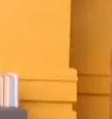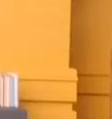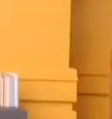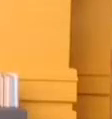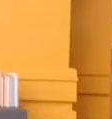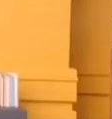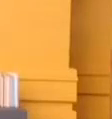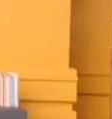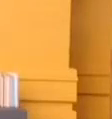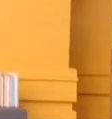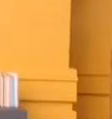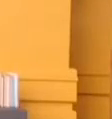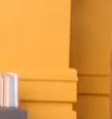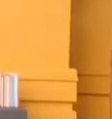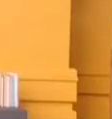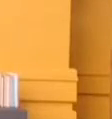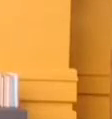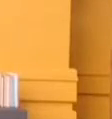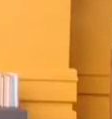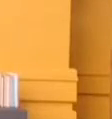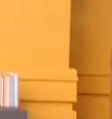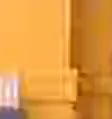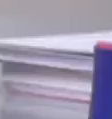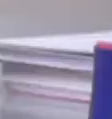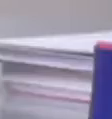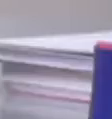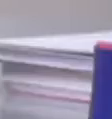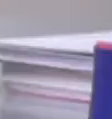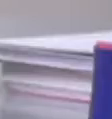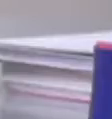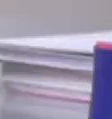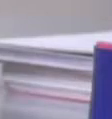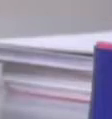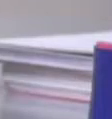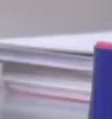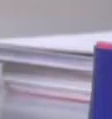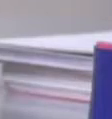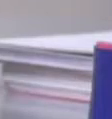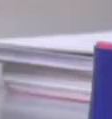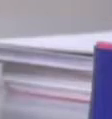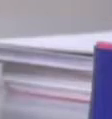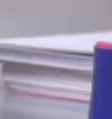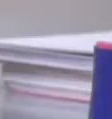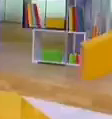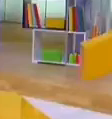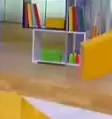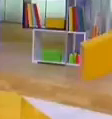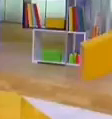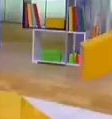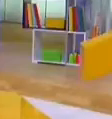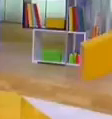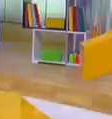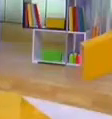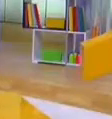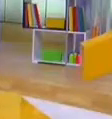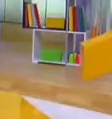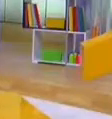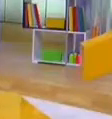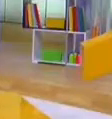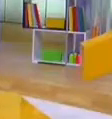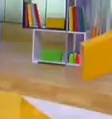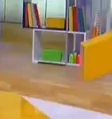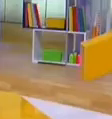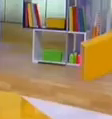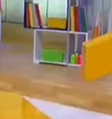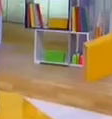Rodrigo. Estamos en contacto. ¡Cambie fuera! ¿Me parece o te has puesto en modo comando? Bueno, mi porcino